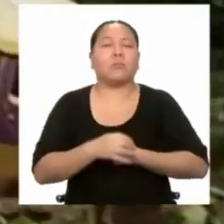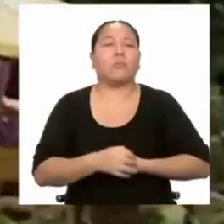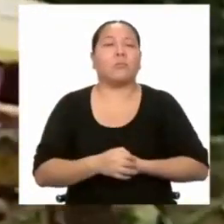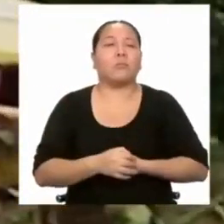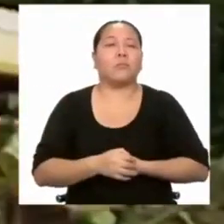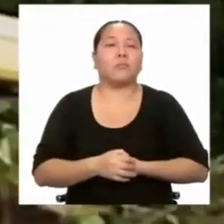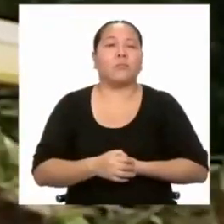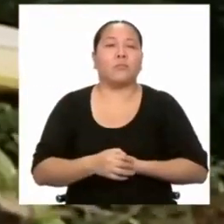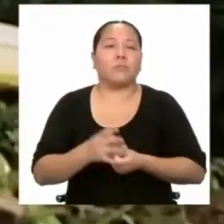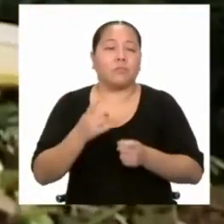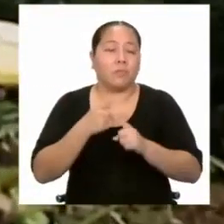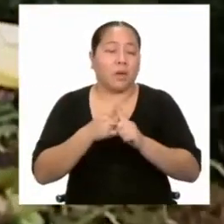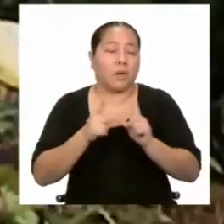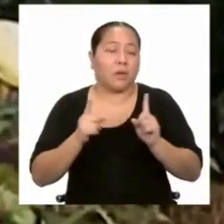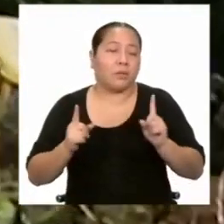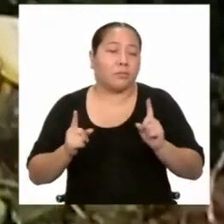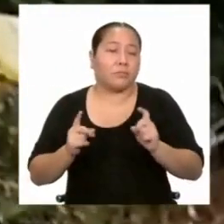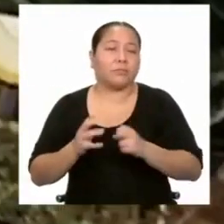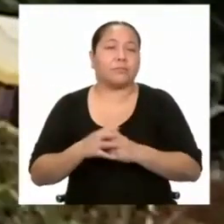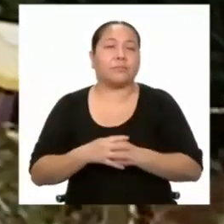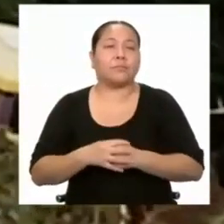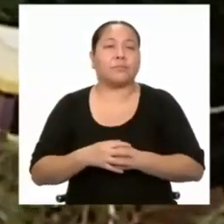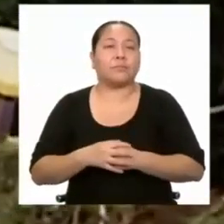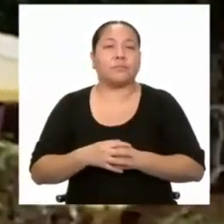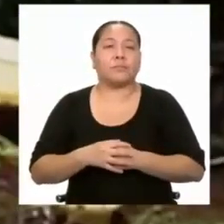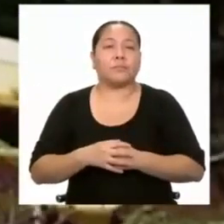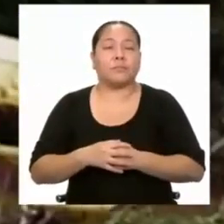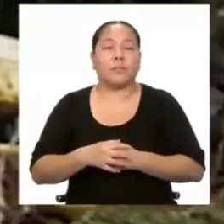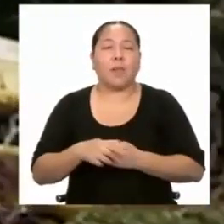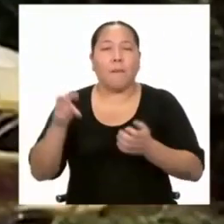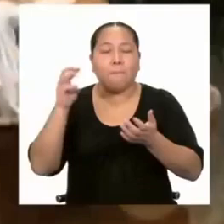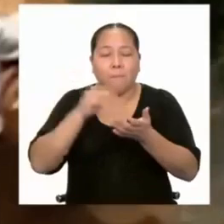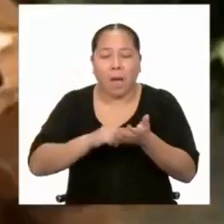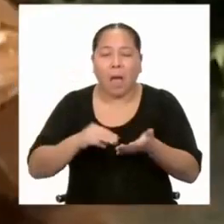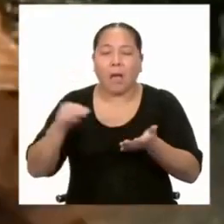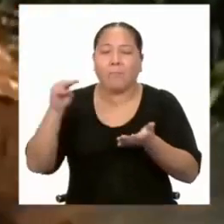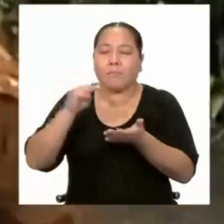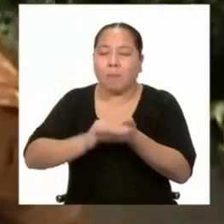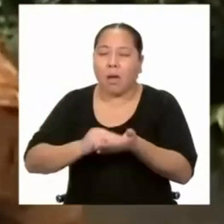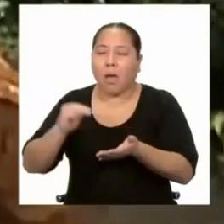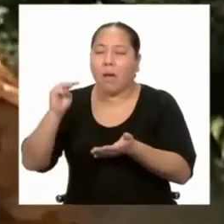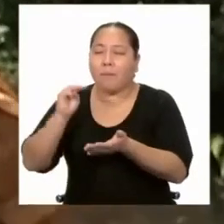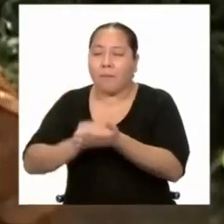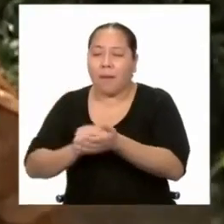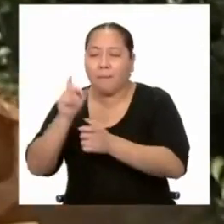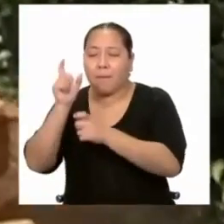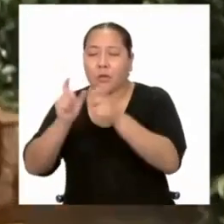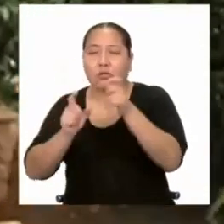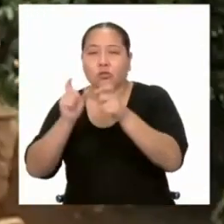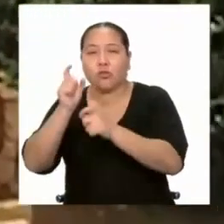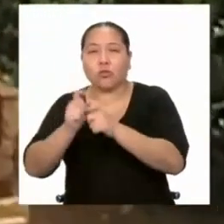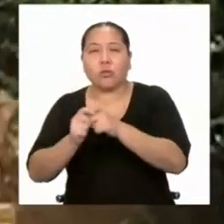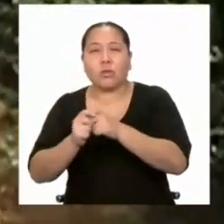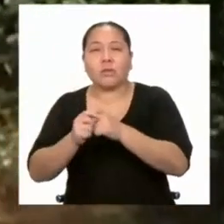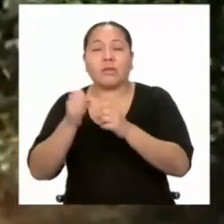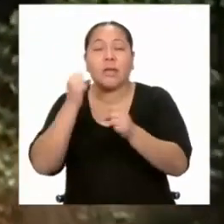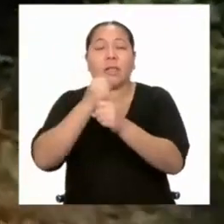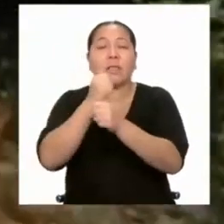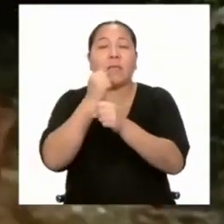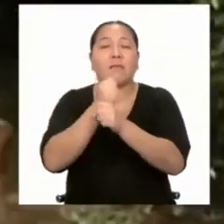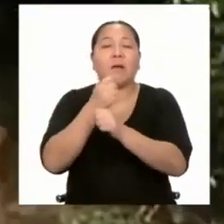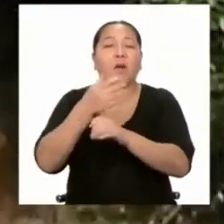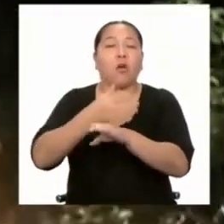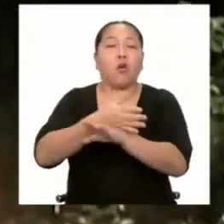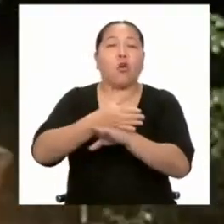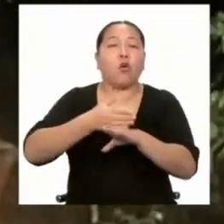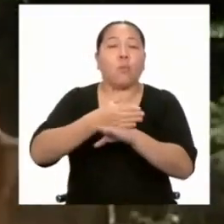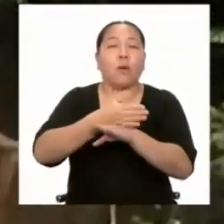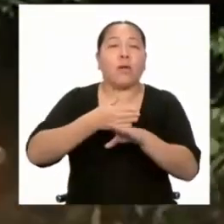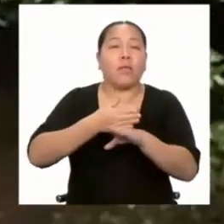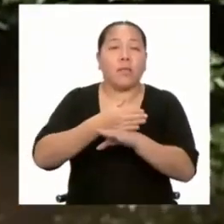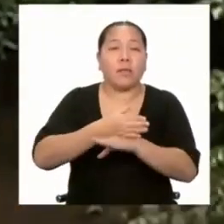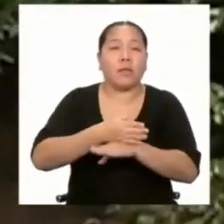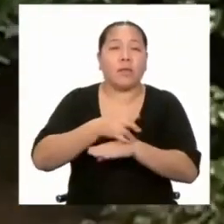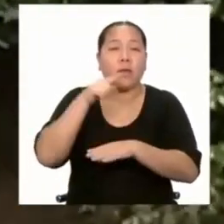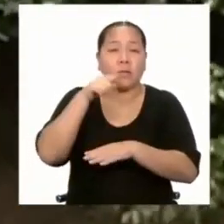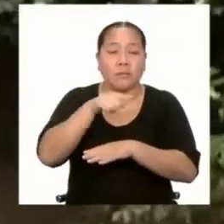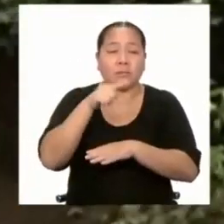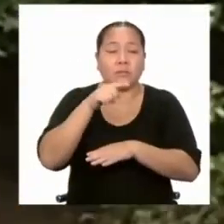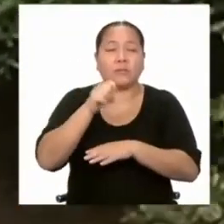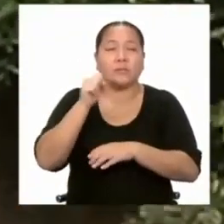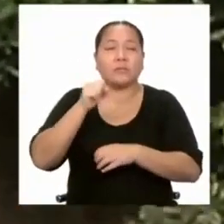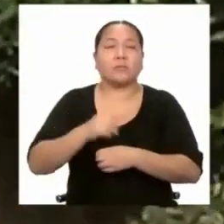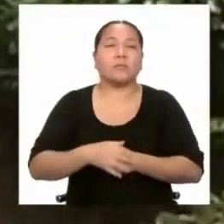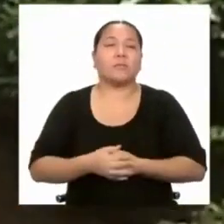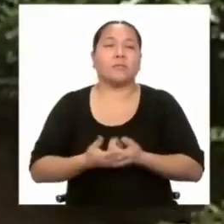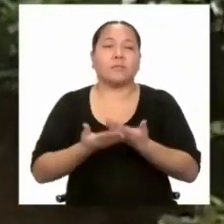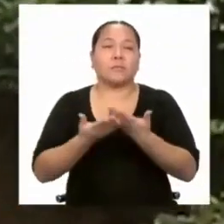A pesar de todo esto, más y más madereros están cambiando, porque esto es rentable.